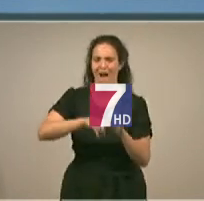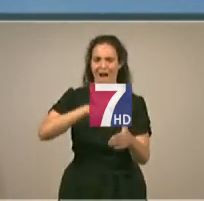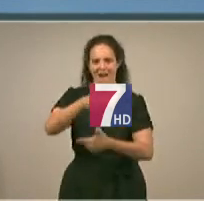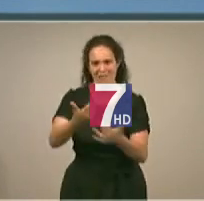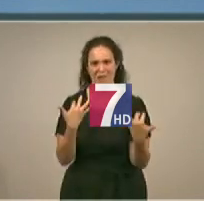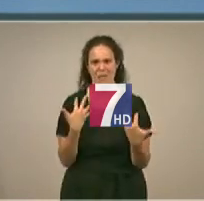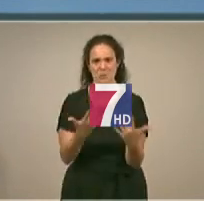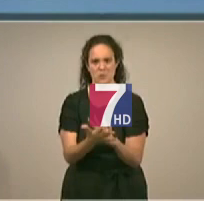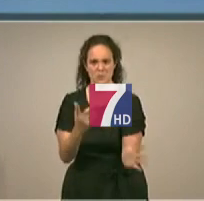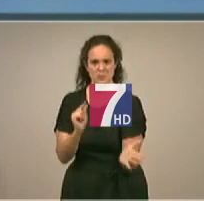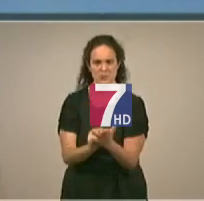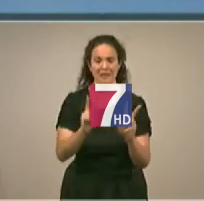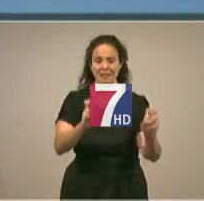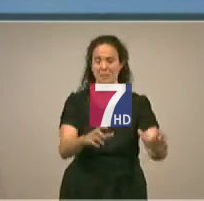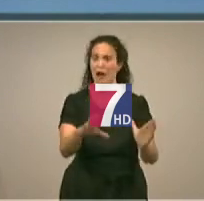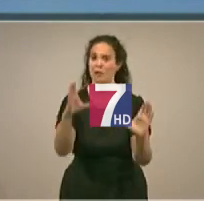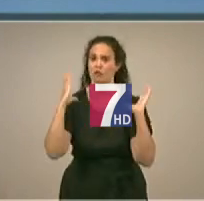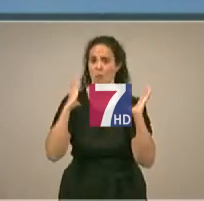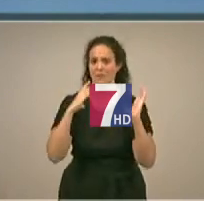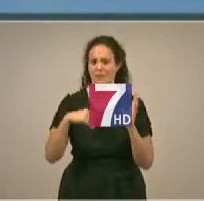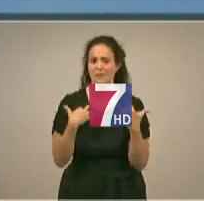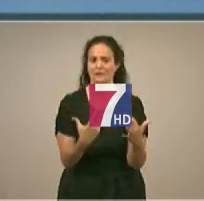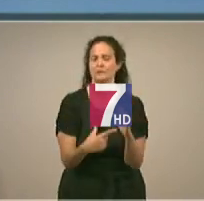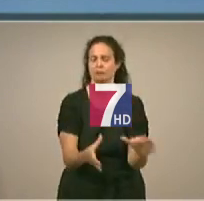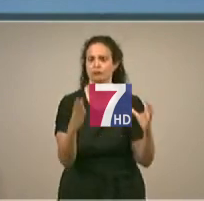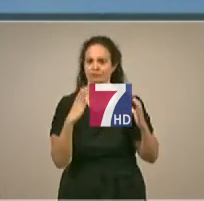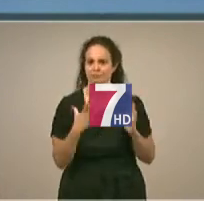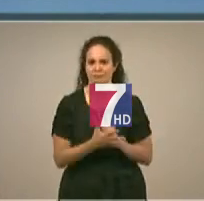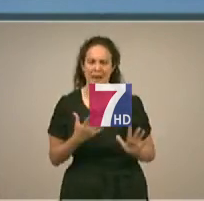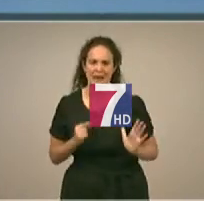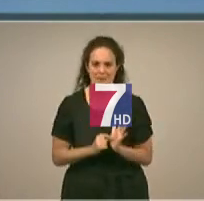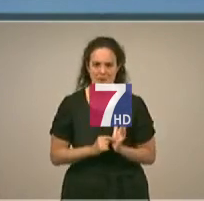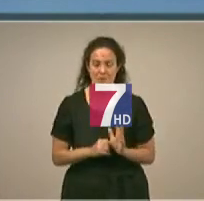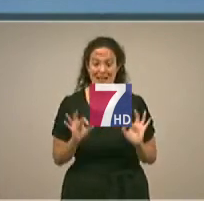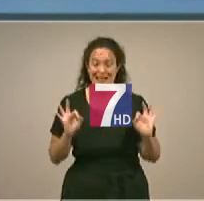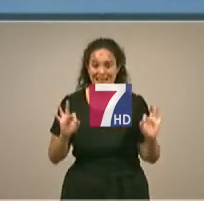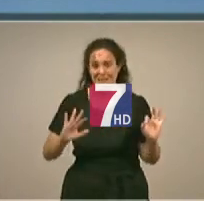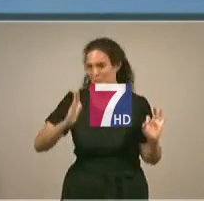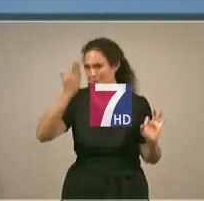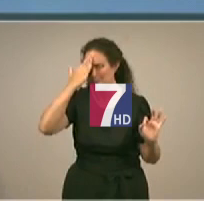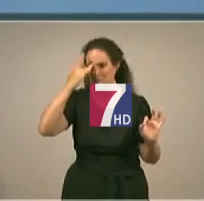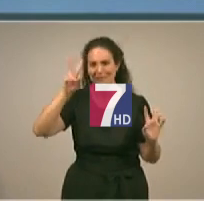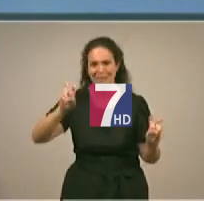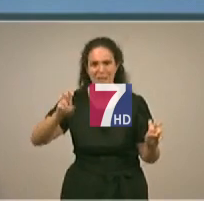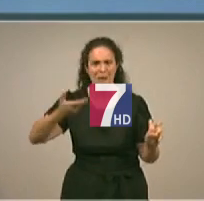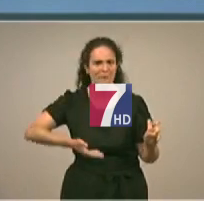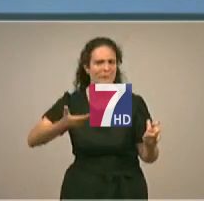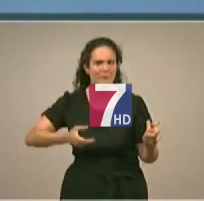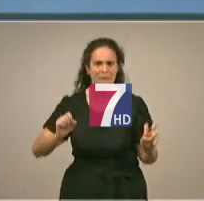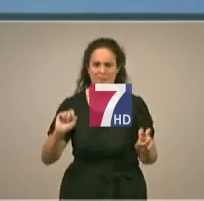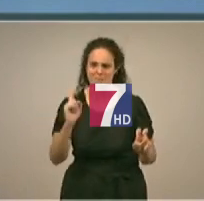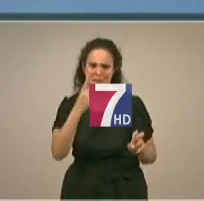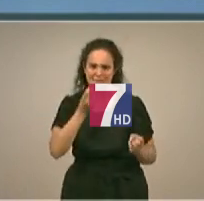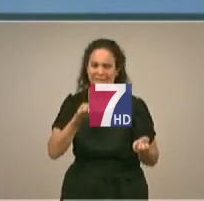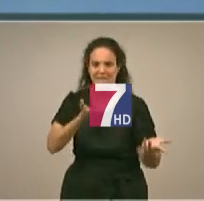mayor rapidez en el traspaso de las competencias esa va a ser bueno pues eh la materia más importante que queremos